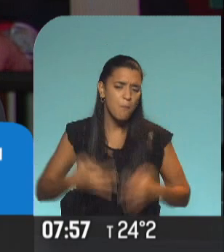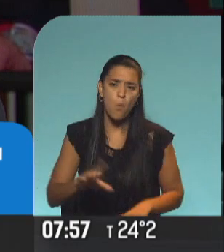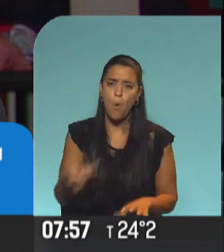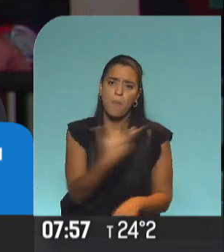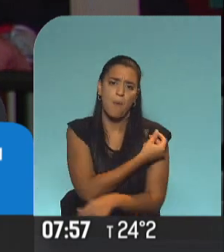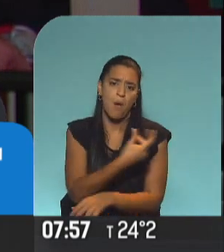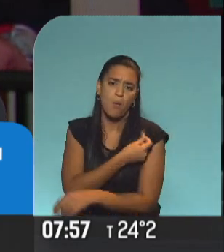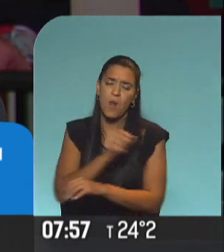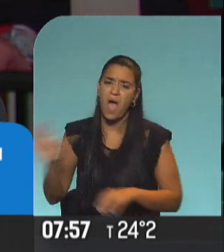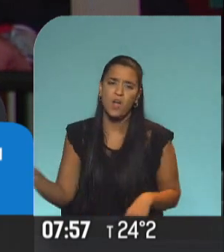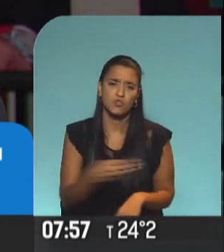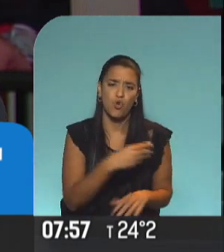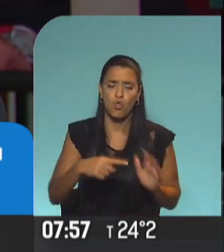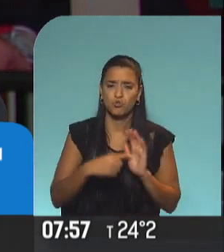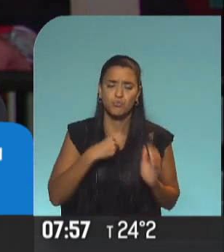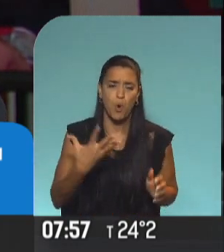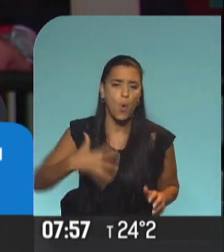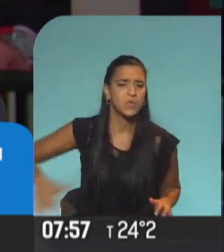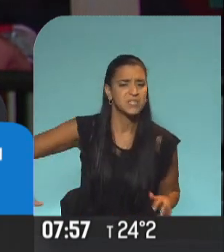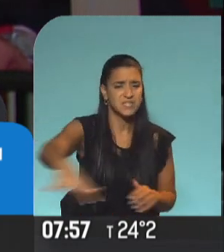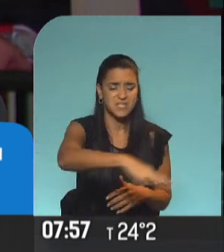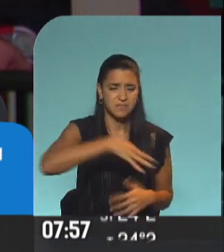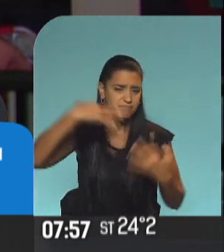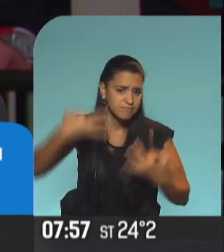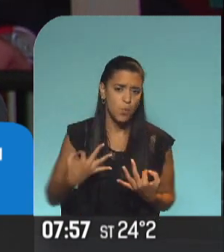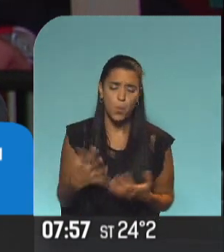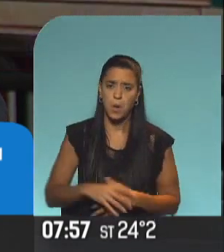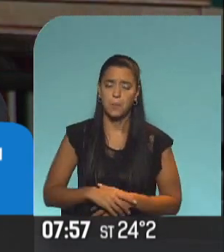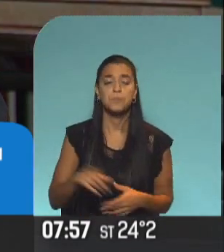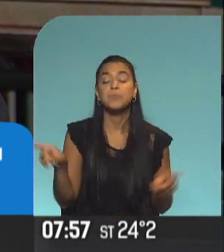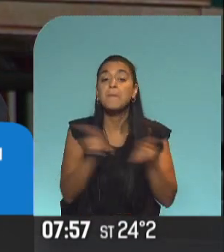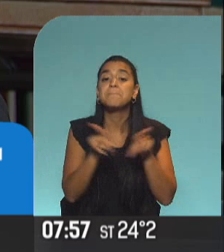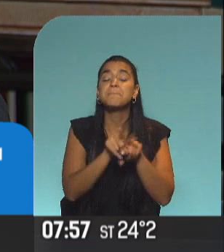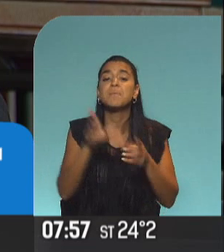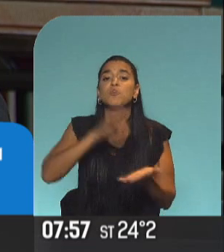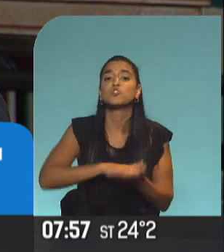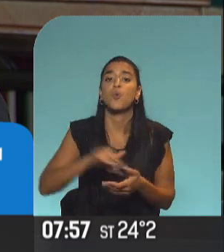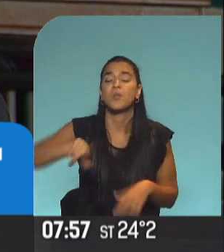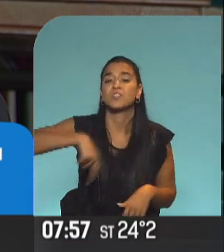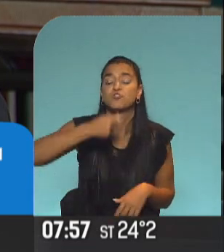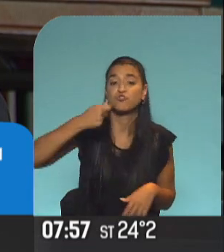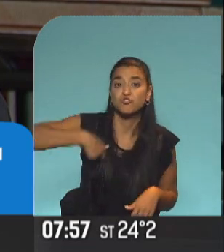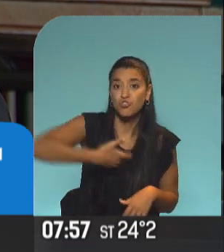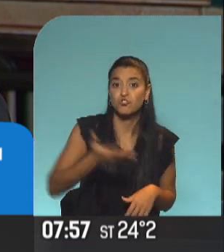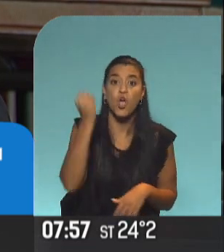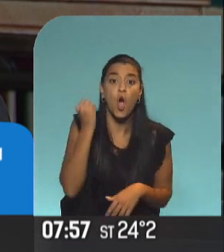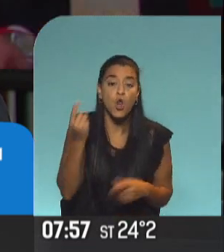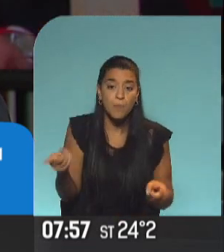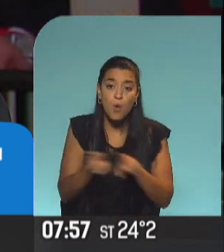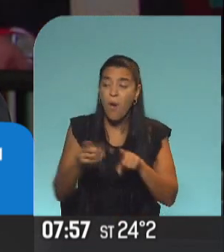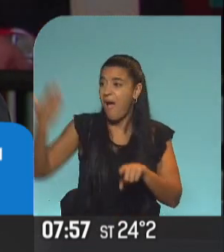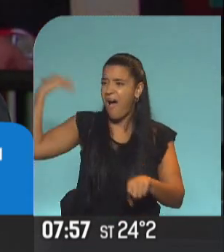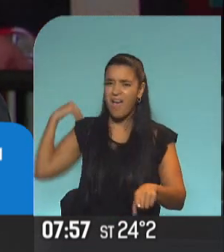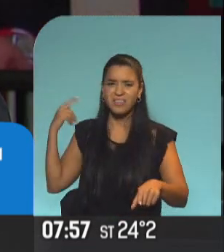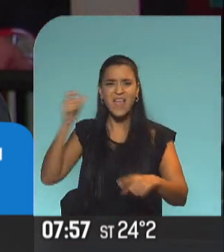para vacunar masivamente a la población de provincia de Buenos Aires es óptimo. Lo mismo en términos socioeconómicos, con las restricciones de haber gobernado Vidal.